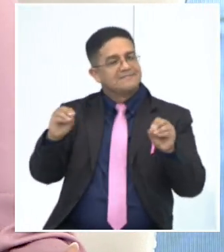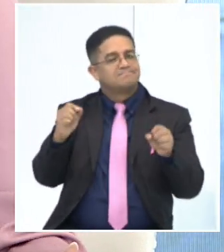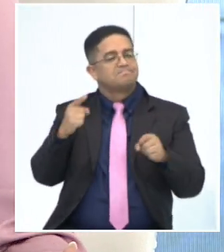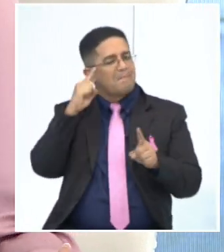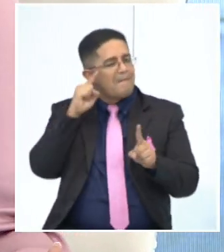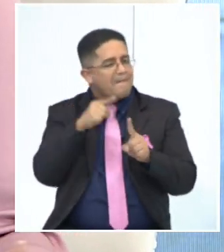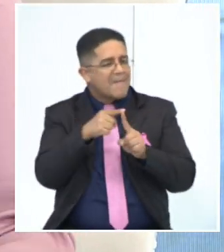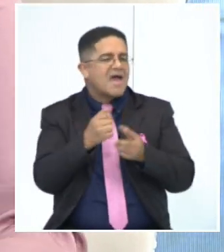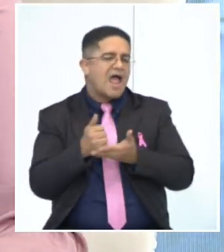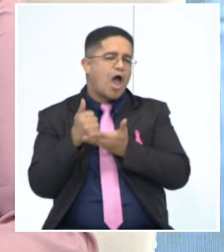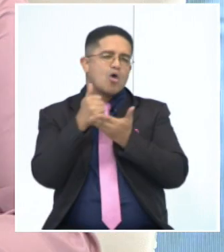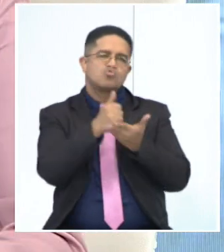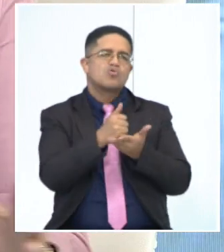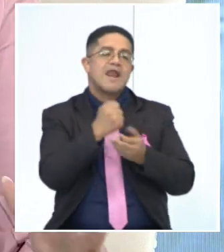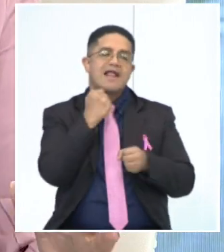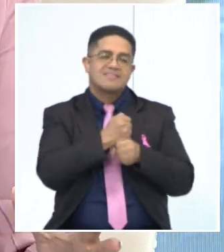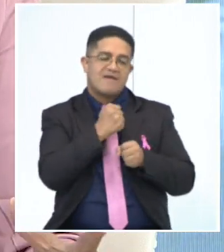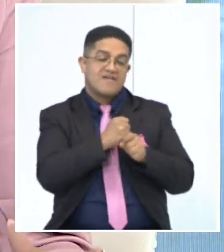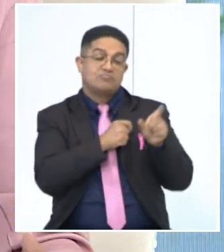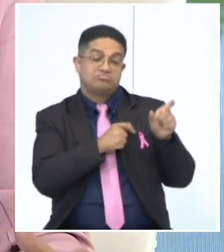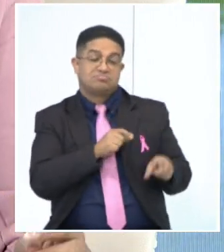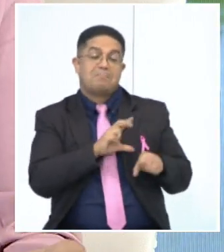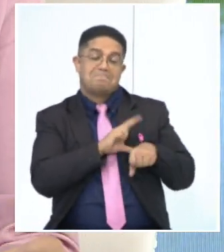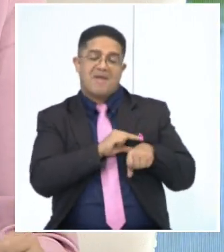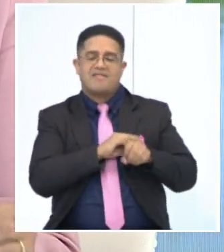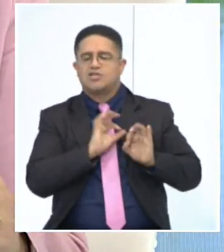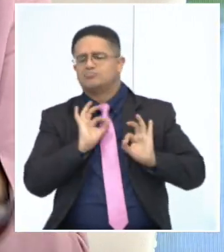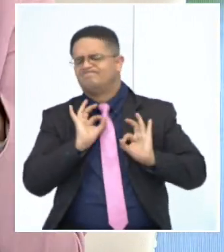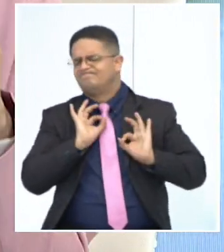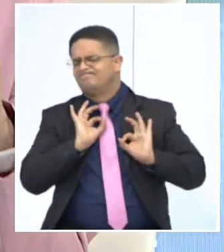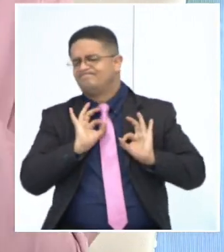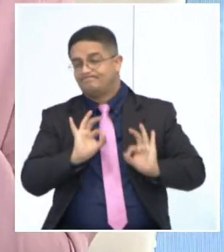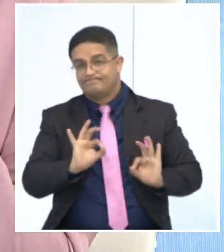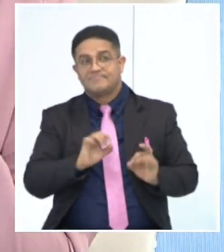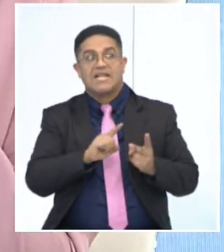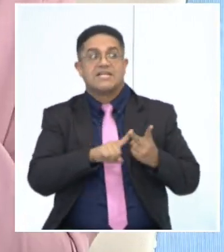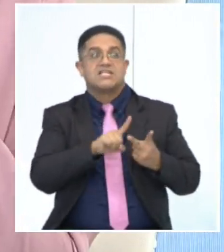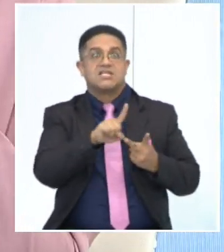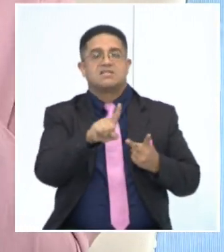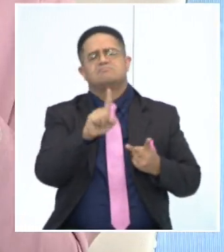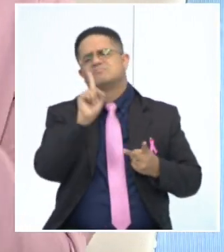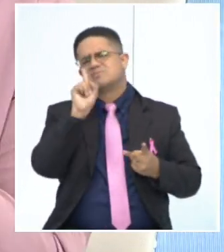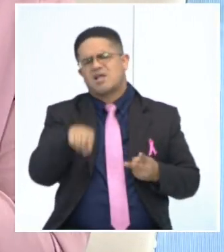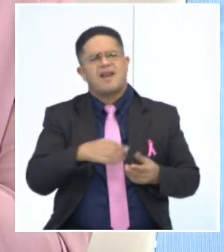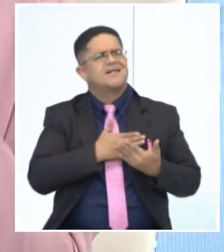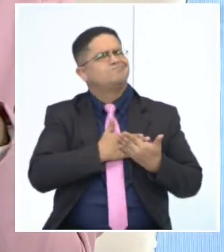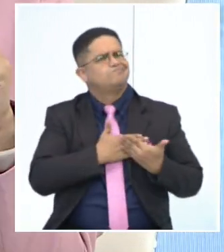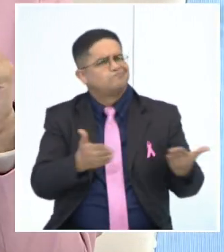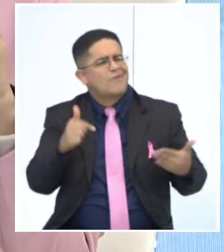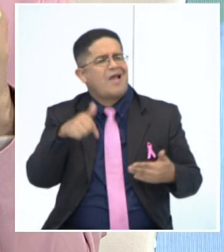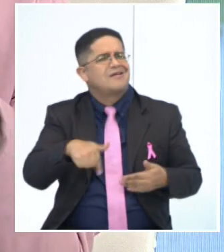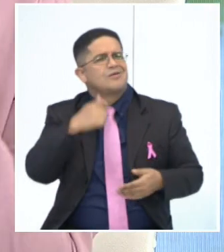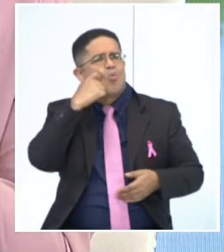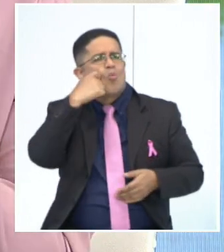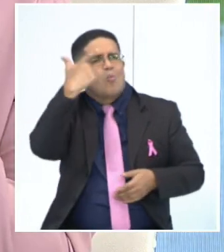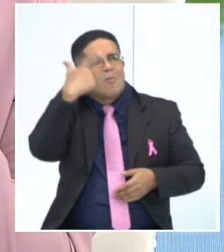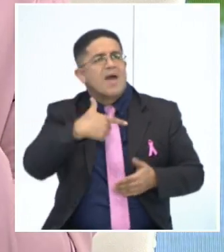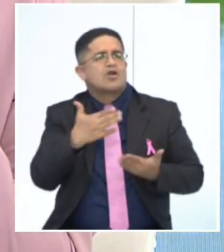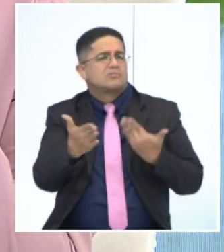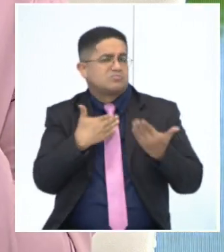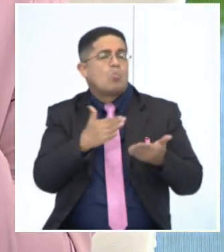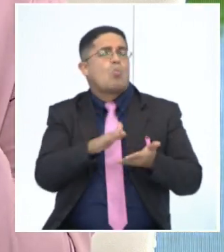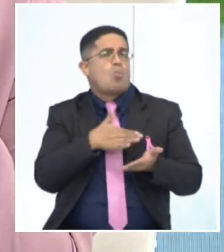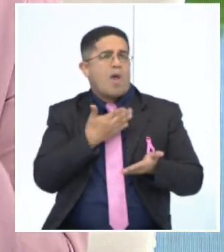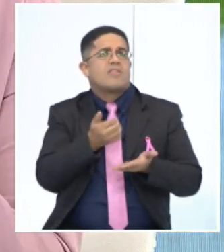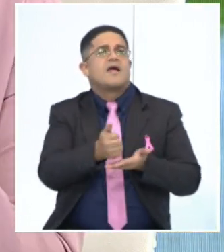estos especialistas que son muy maravillosos y que además tienen una calidad humana en nuestro país excelente, puedan ayudarlo